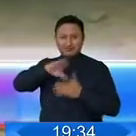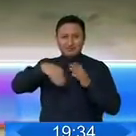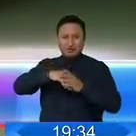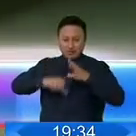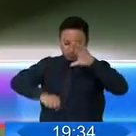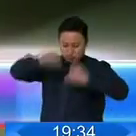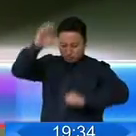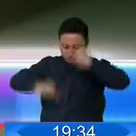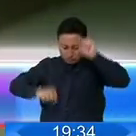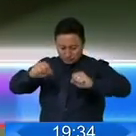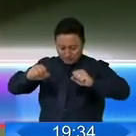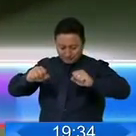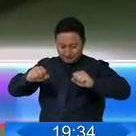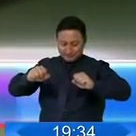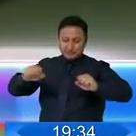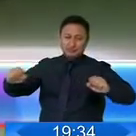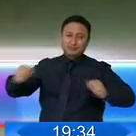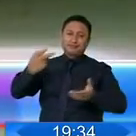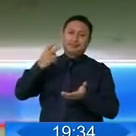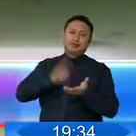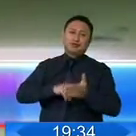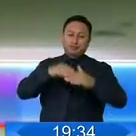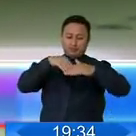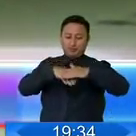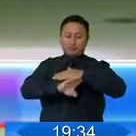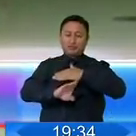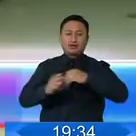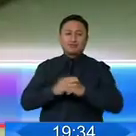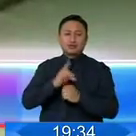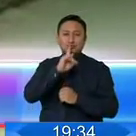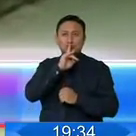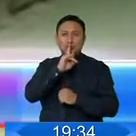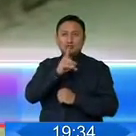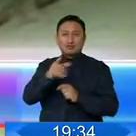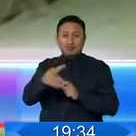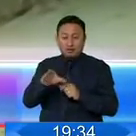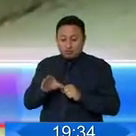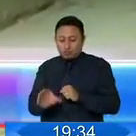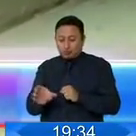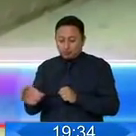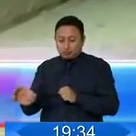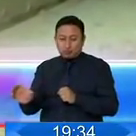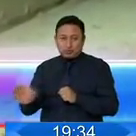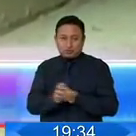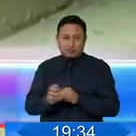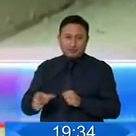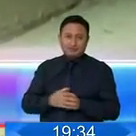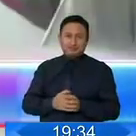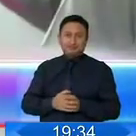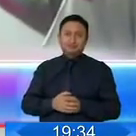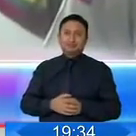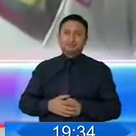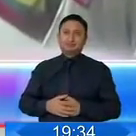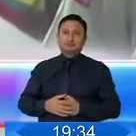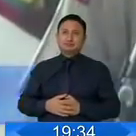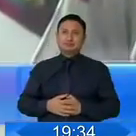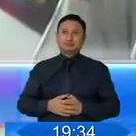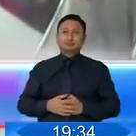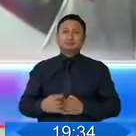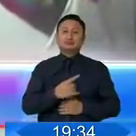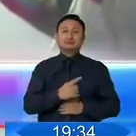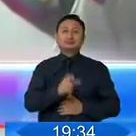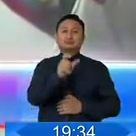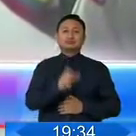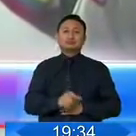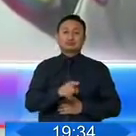la sorpresa, un doble fondo donde construyeron caletas y acomodaron los paquetes con la sustancia blanquecina. Esta persona